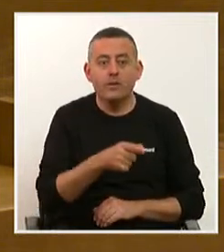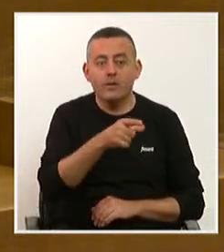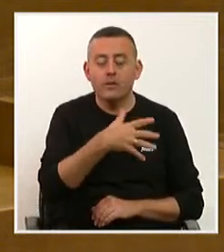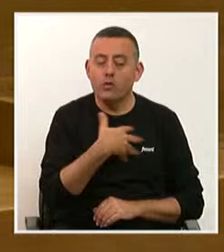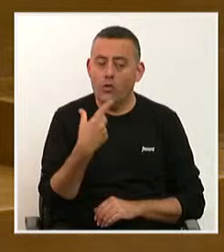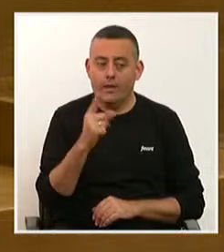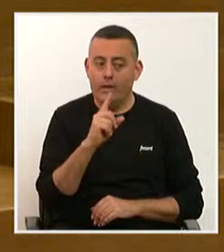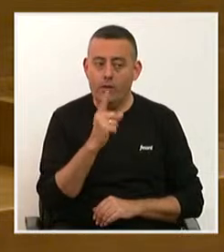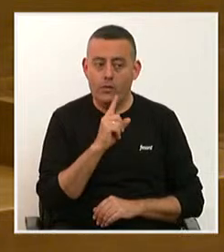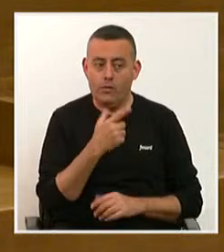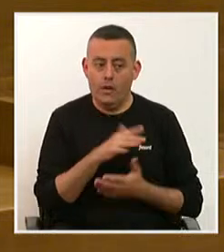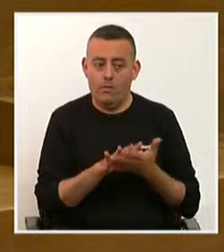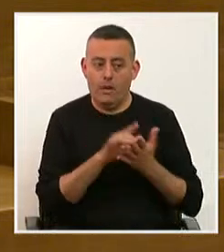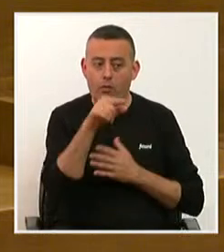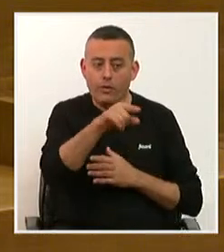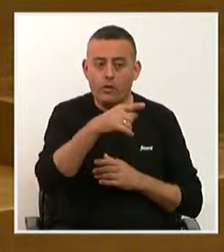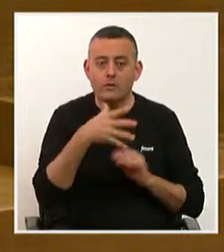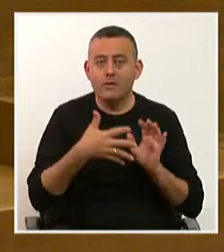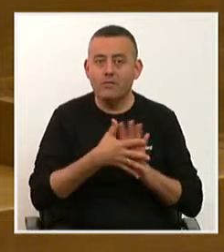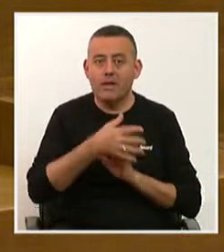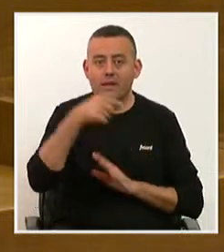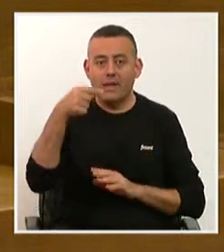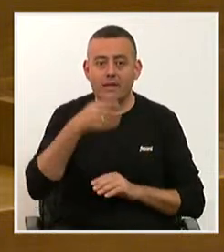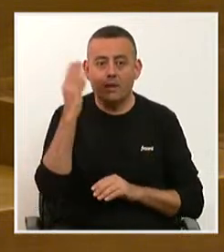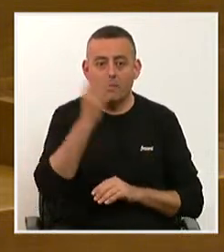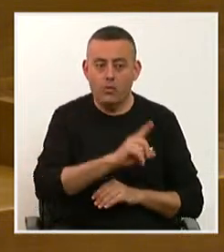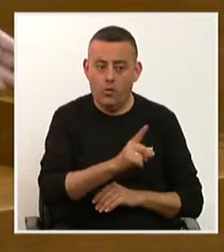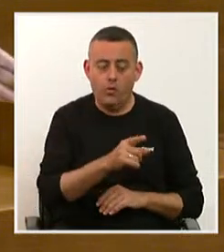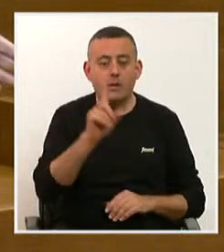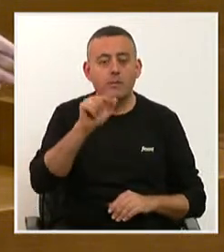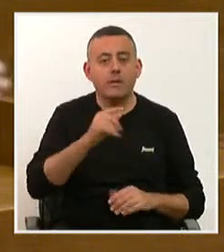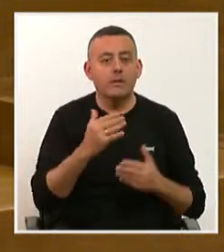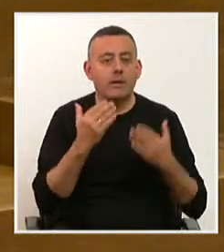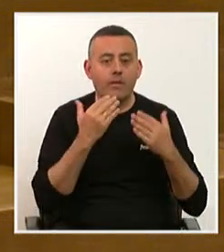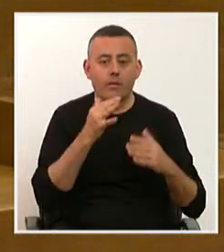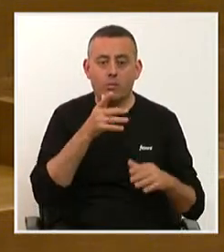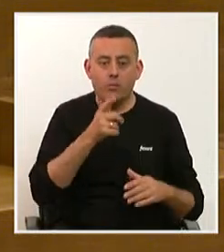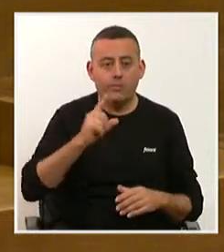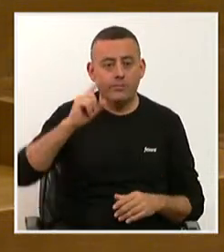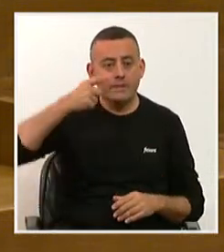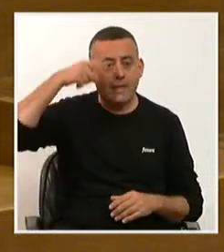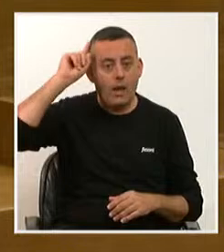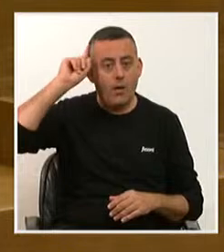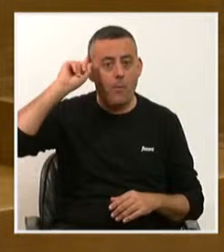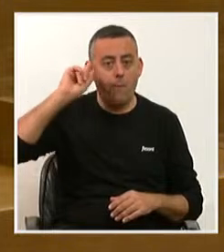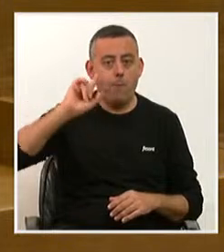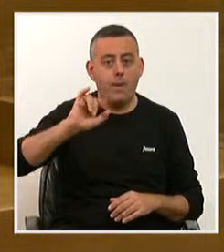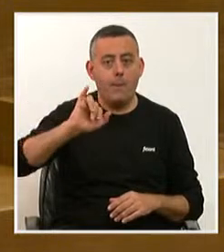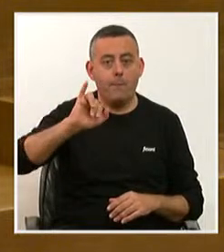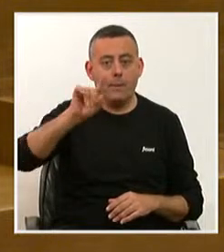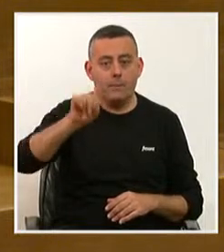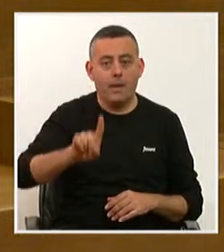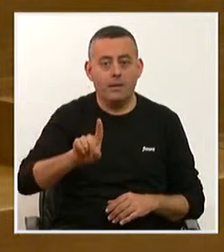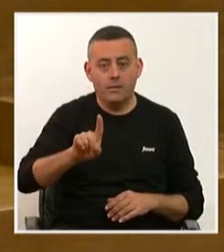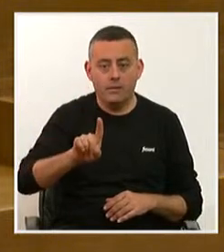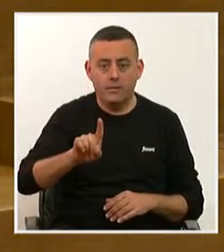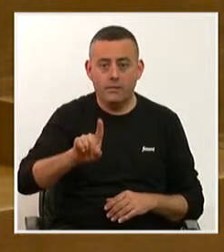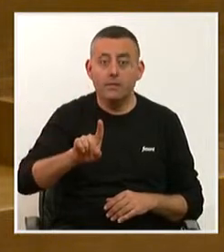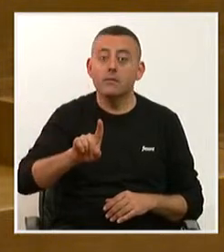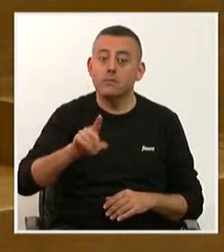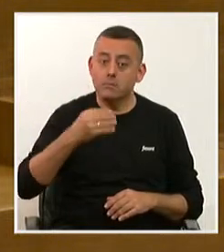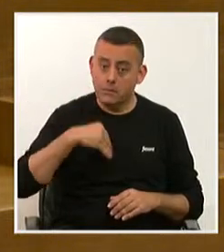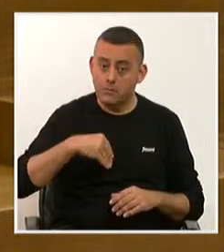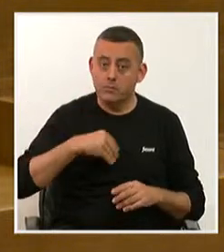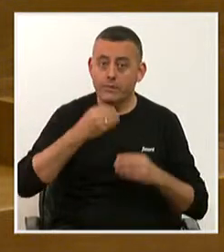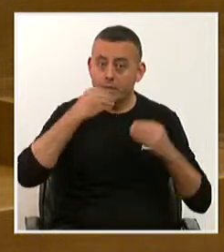moment comentar negativ mire y le ag de chume primer recordar la historia pasa per segor pasa per faura y vaer la historia